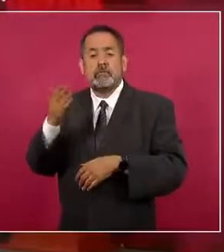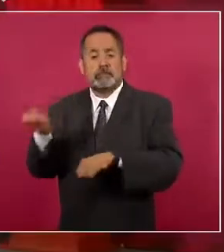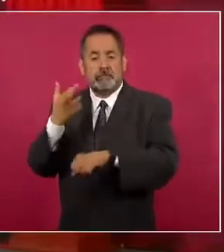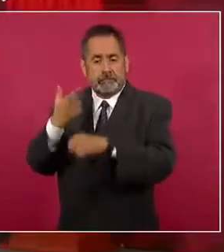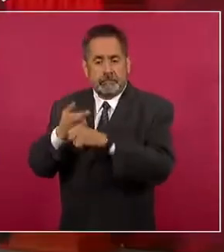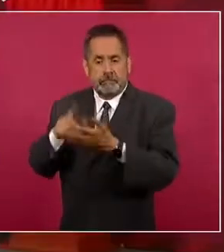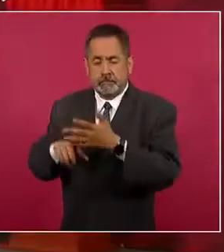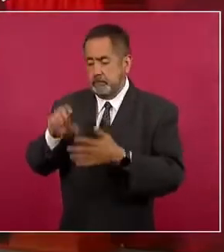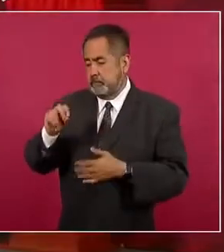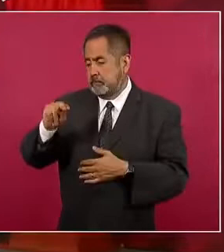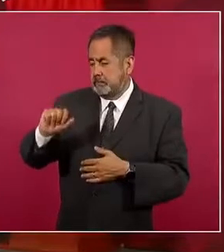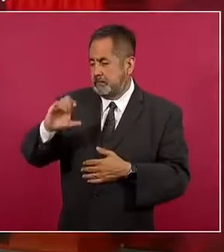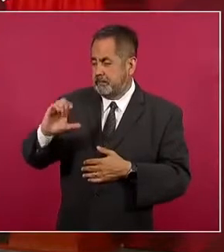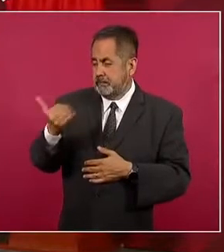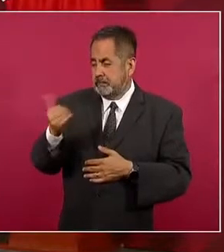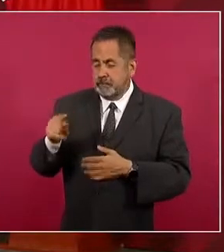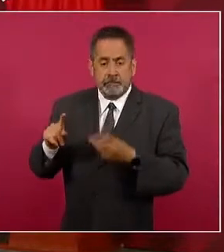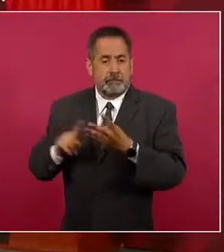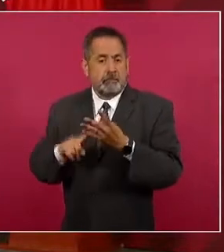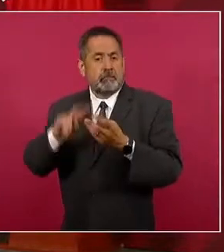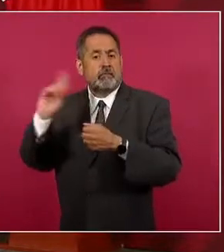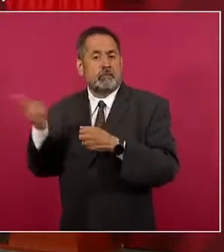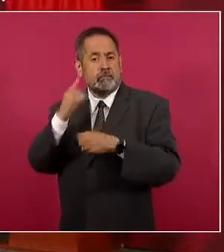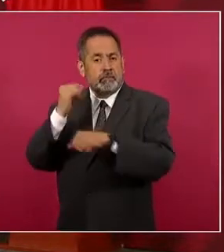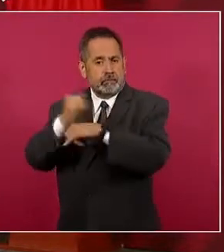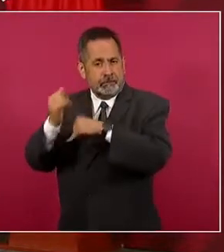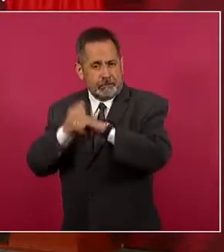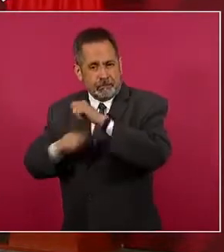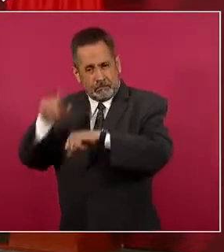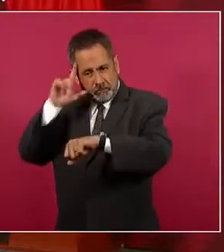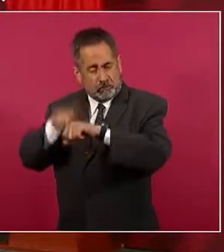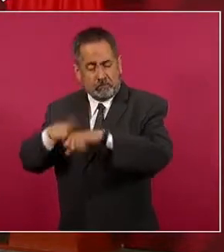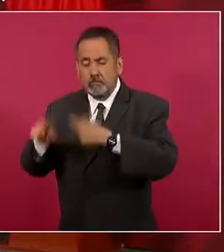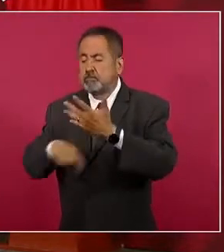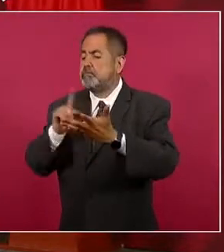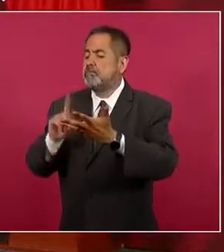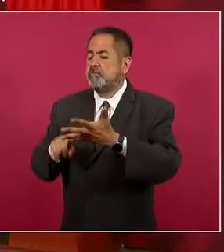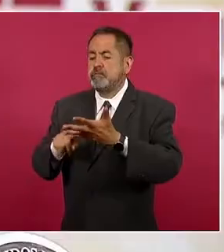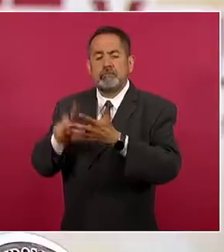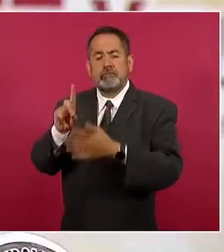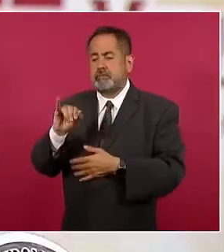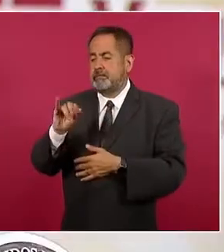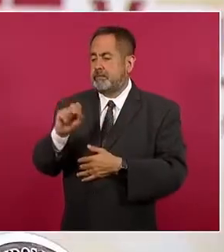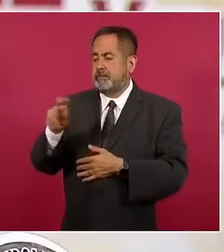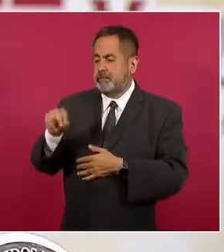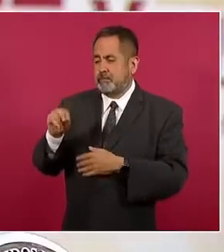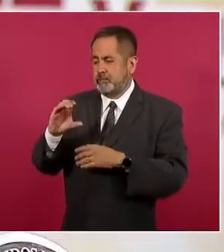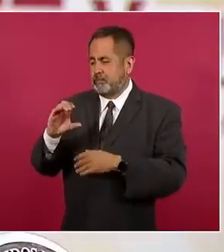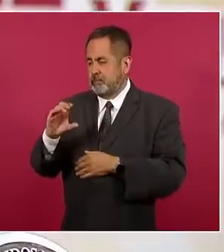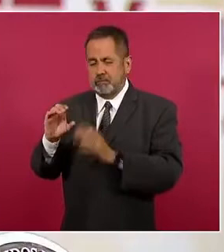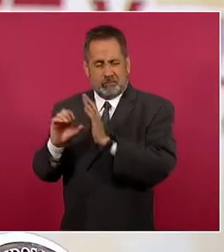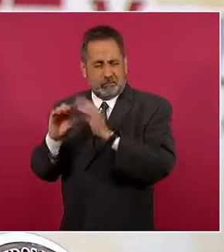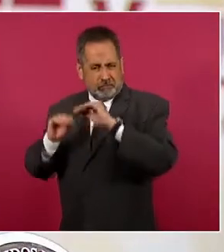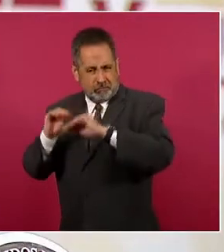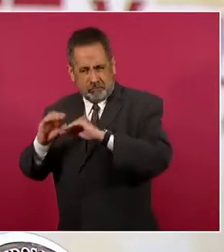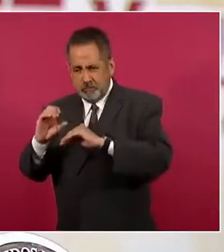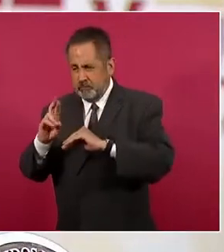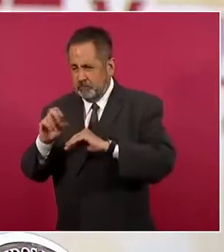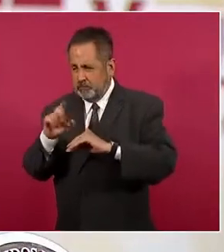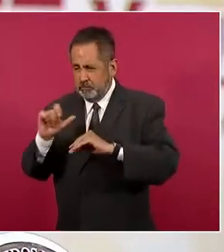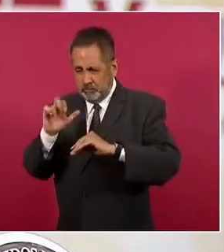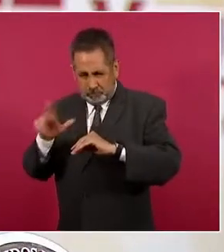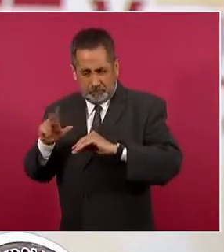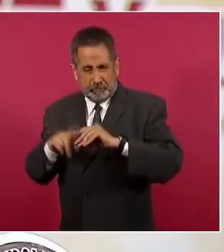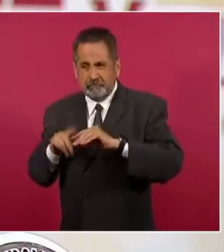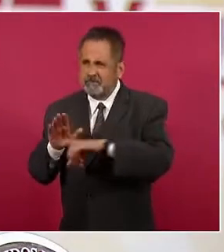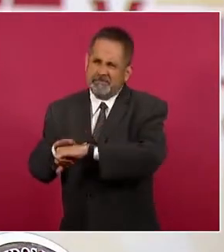el CONACYT, las universidades interculturales, la Dirección General de Diseño Curricular y los gobiernos estatales, convocaron a más de 1 millón